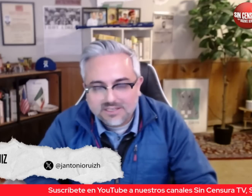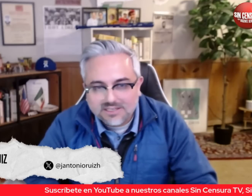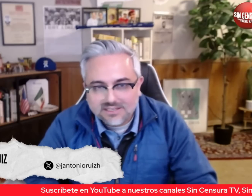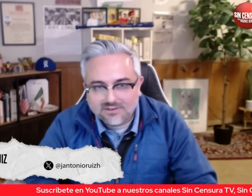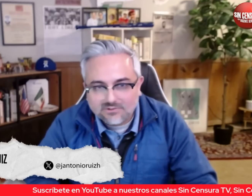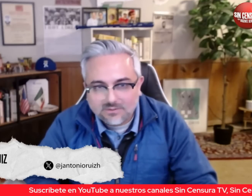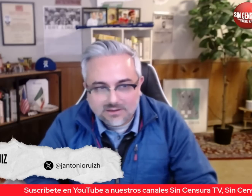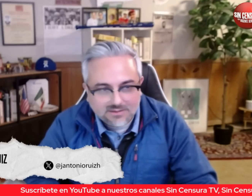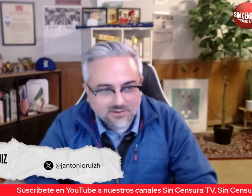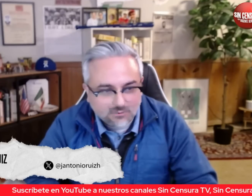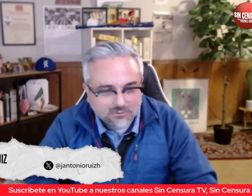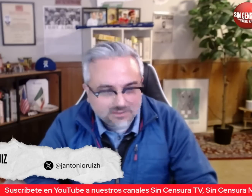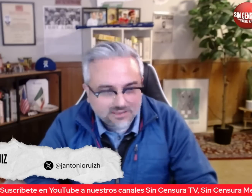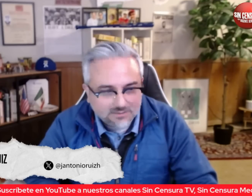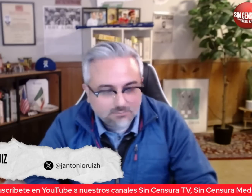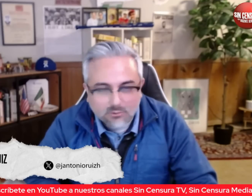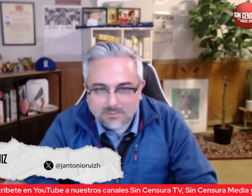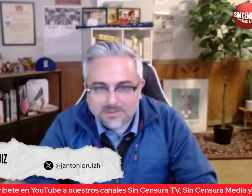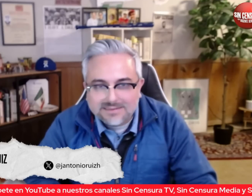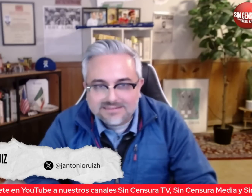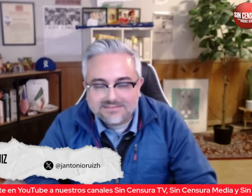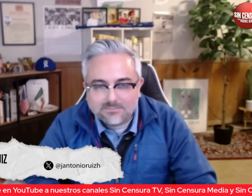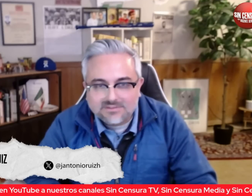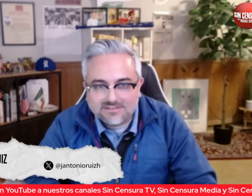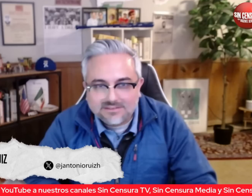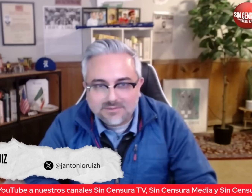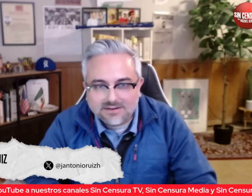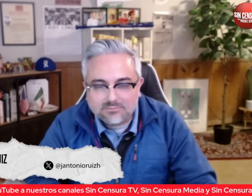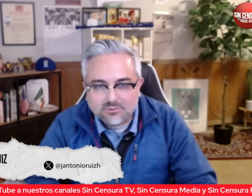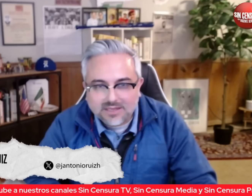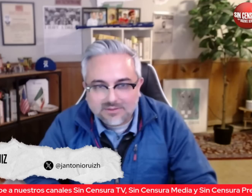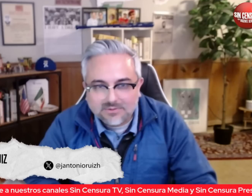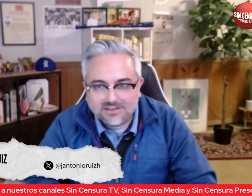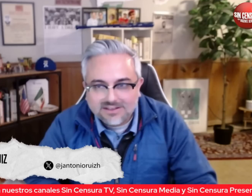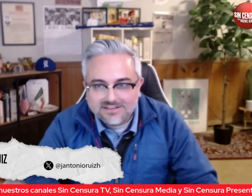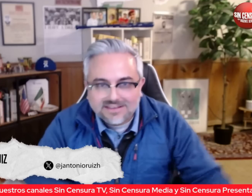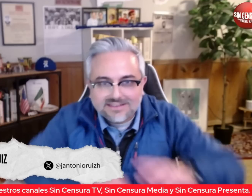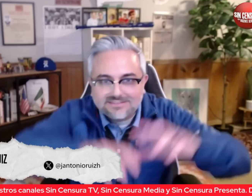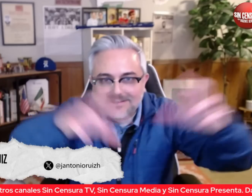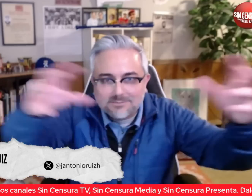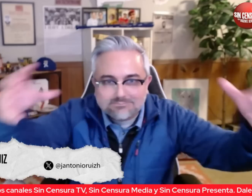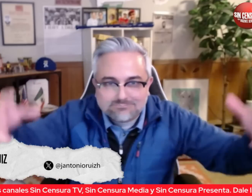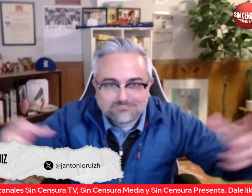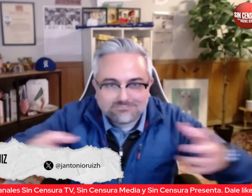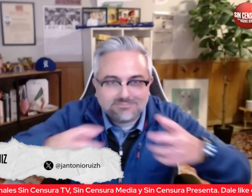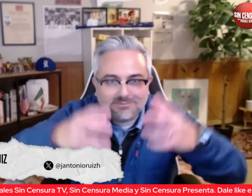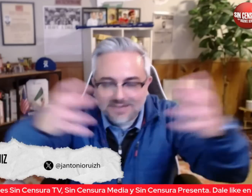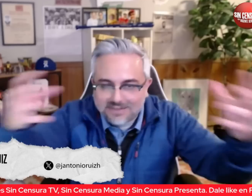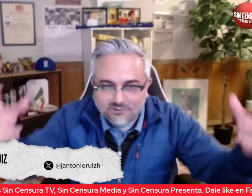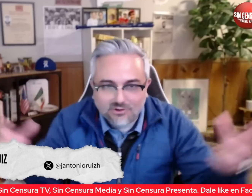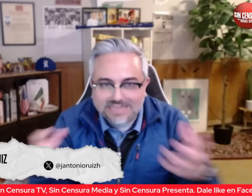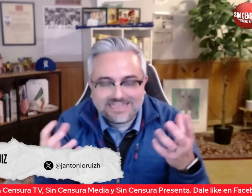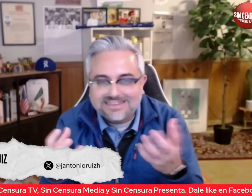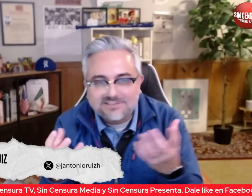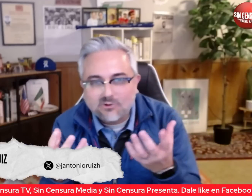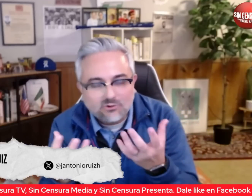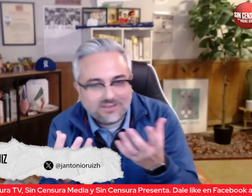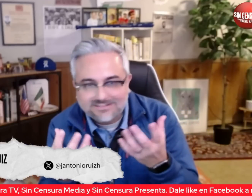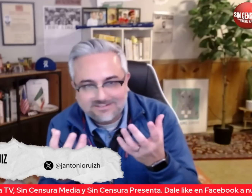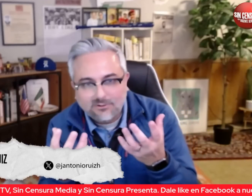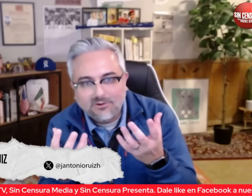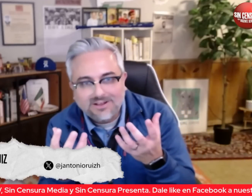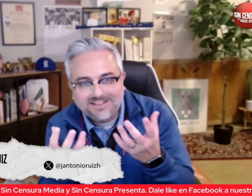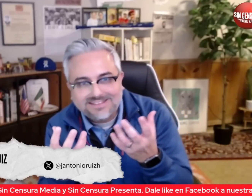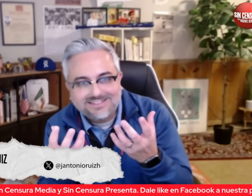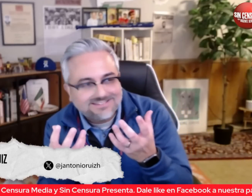Periodismo, nos hablaba de cómo es que probablemente es el presidente más repudiado y a quien se le relaciona a tantas